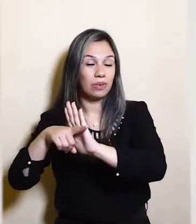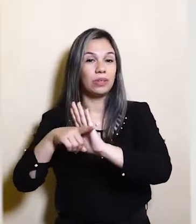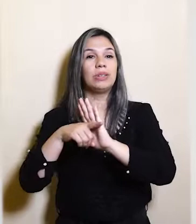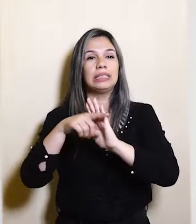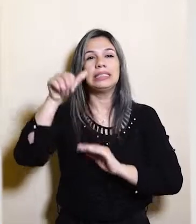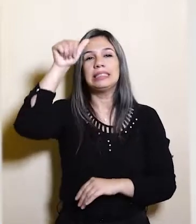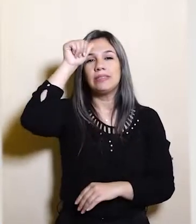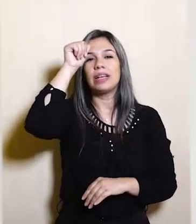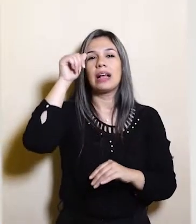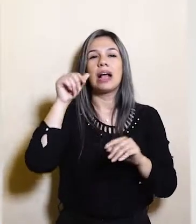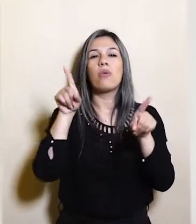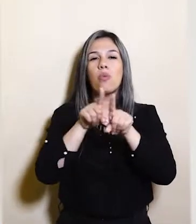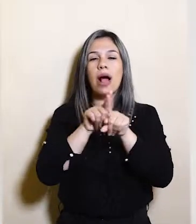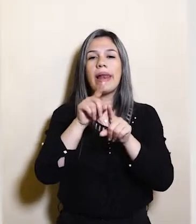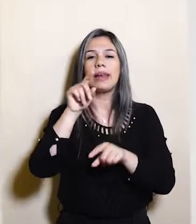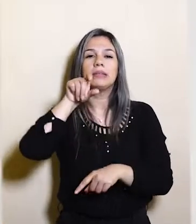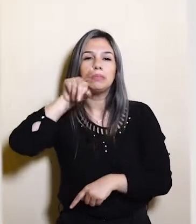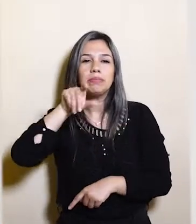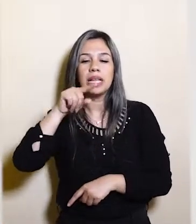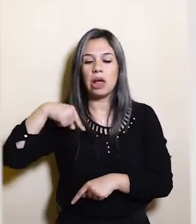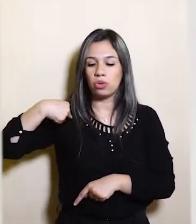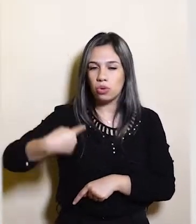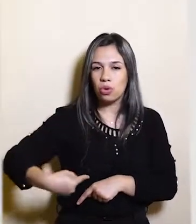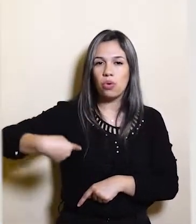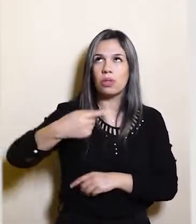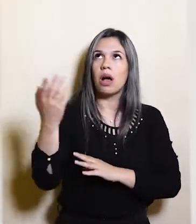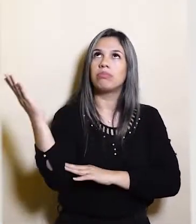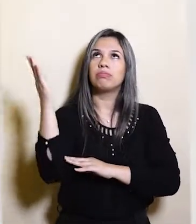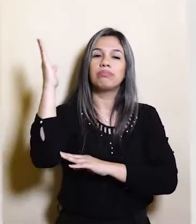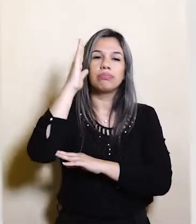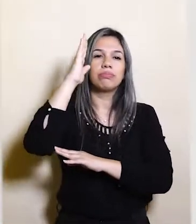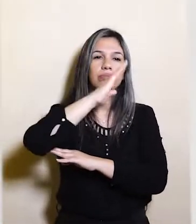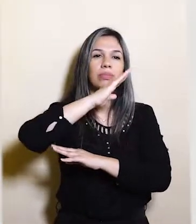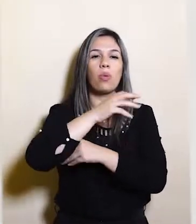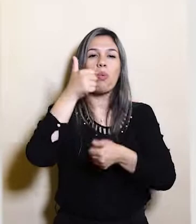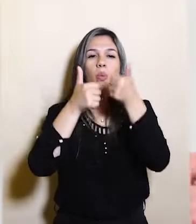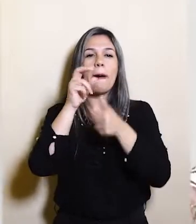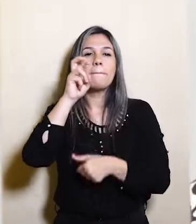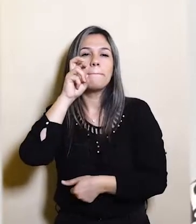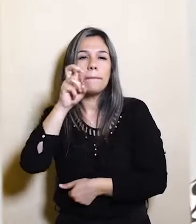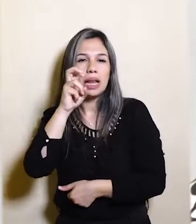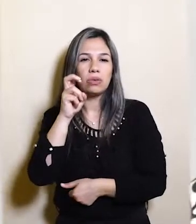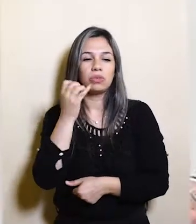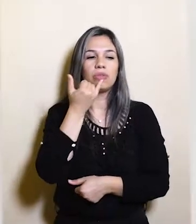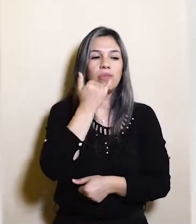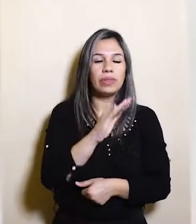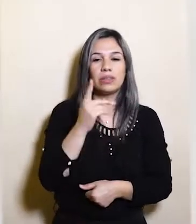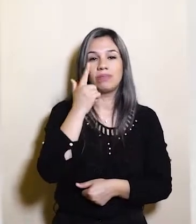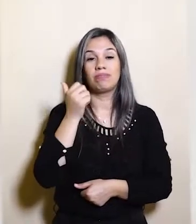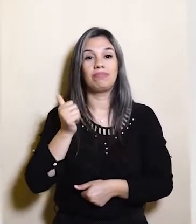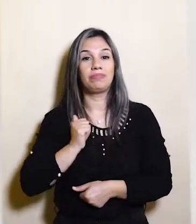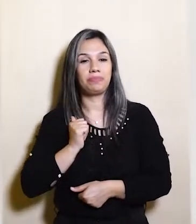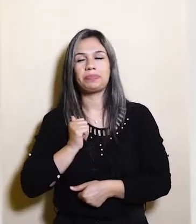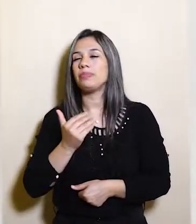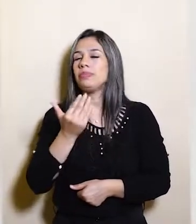manera desmenuzando en el día a día y en lo cotidiano los peligros a los que pueden estar expuestos nuestros niños y nuestras niñas. Pero desde